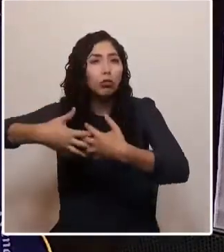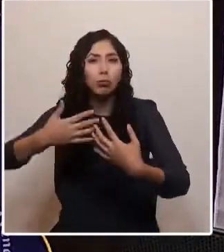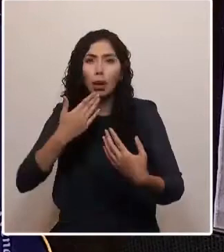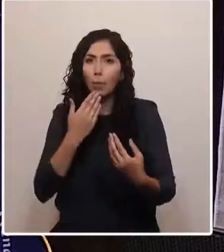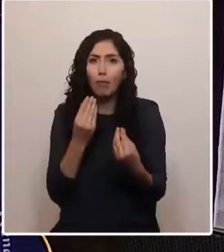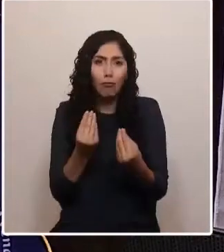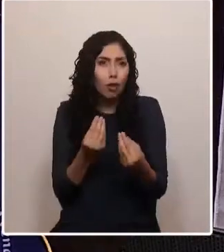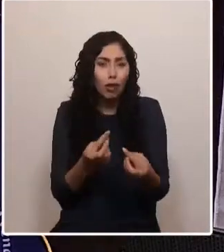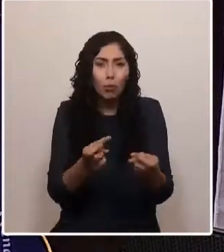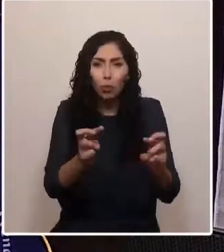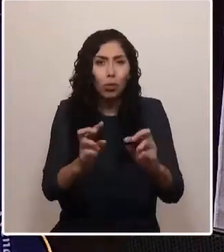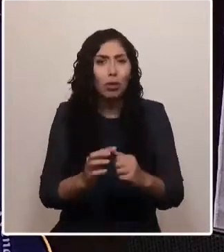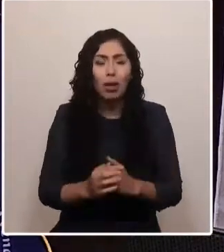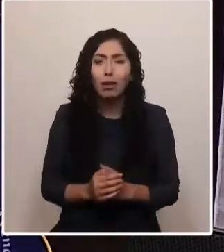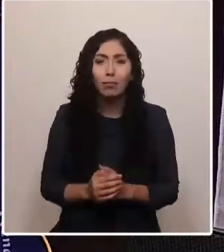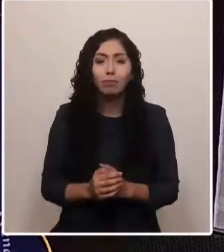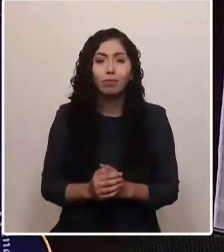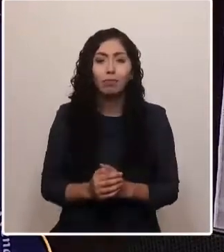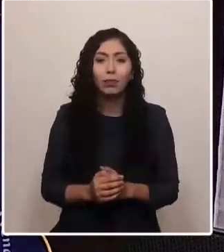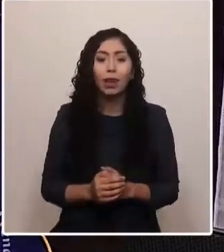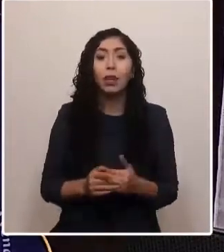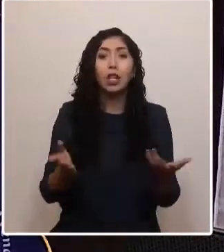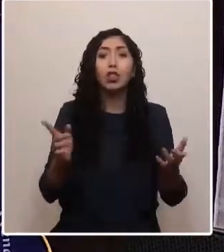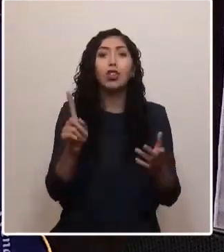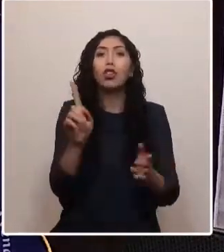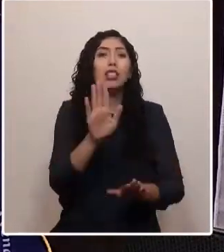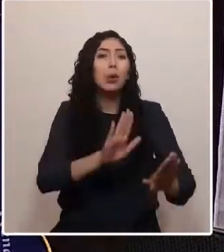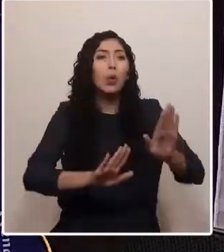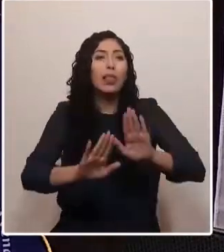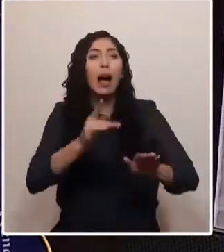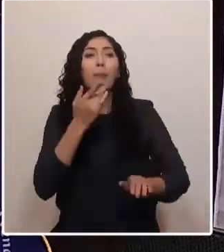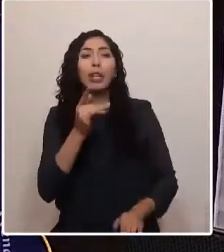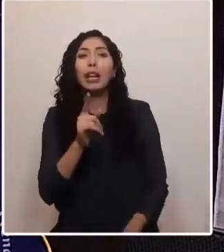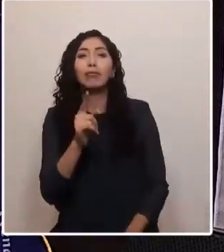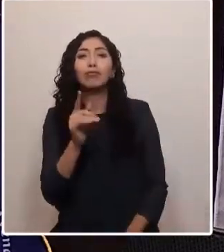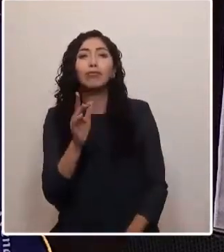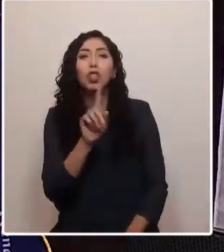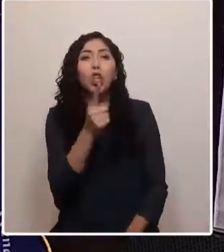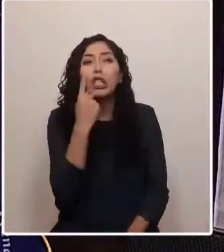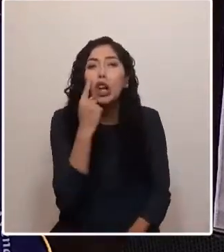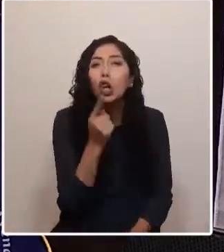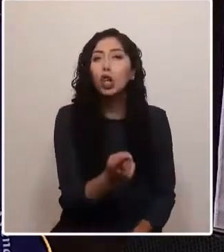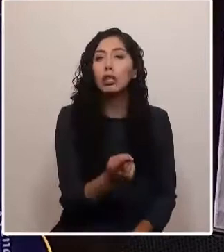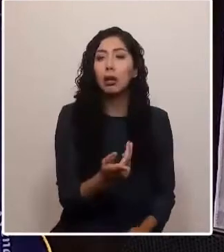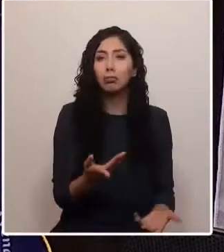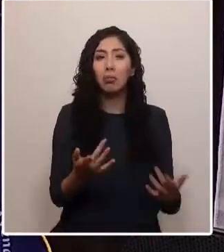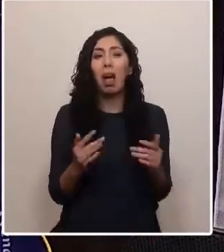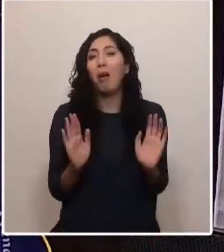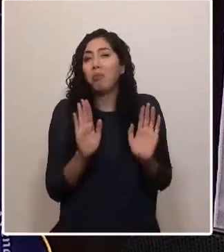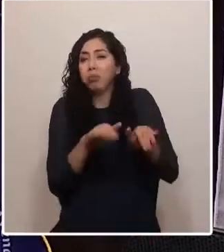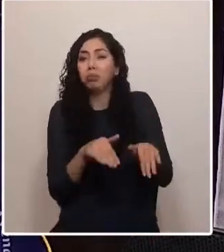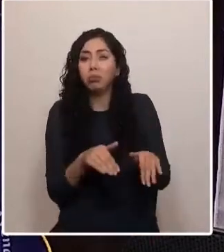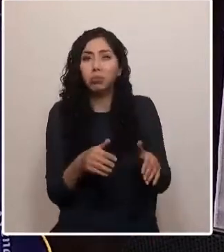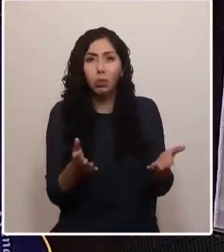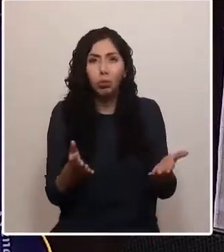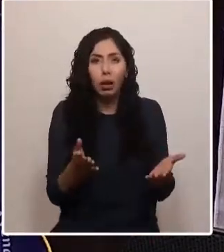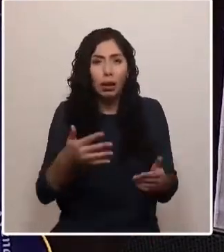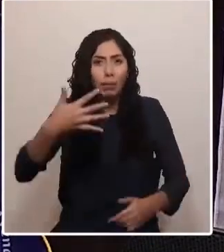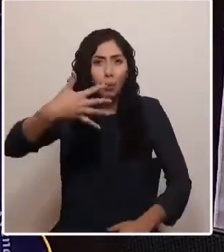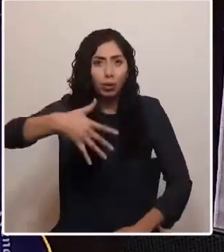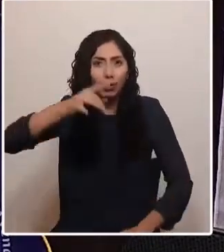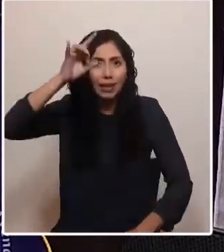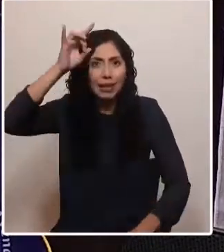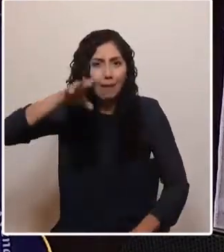frase popular, no se cuida lo que no se conoce, es muy cierta. Para ello, la investigación y consideración de los saberes locales y ancestrales son